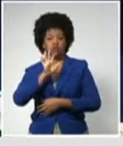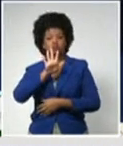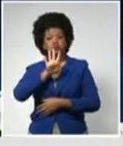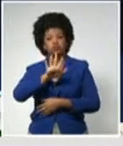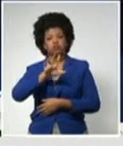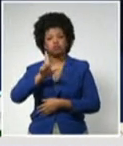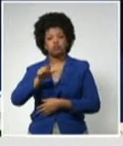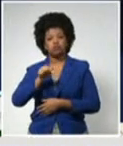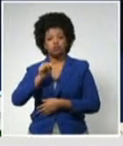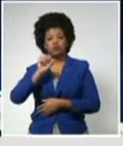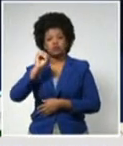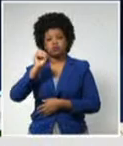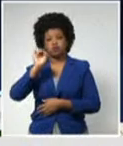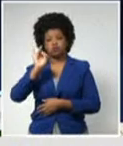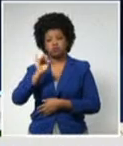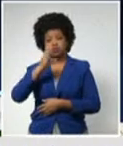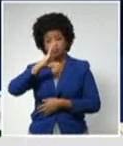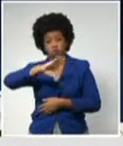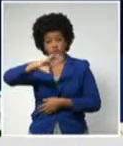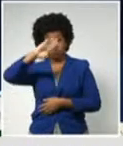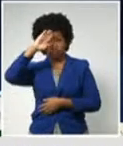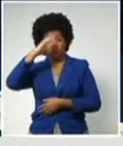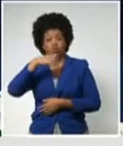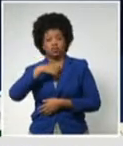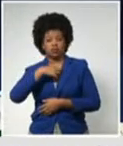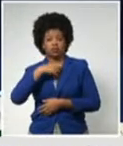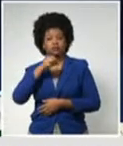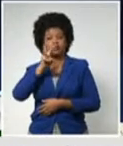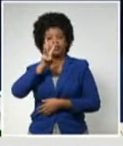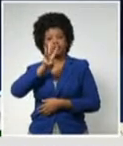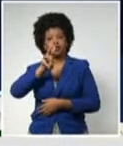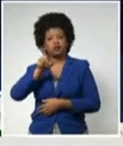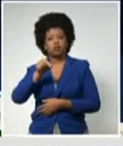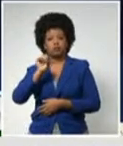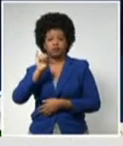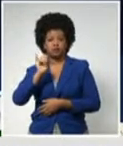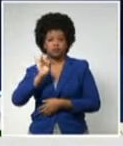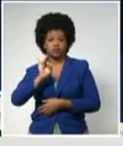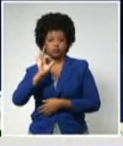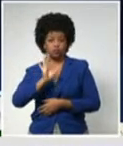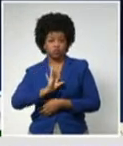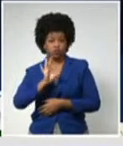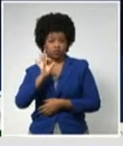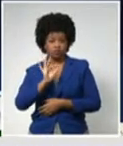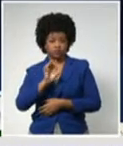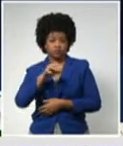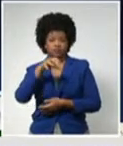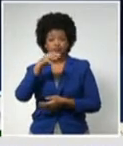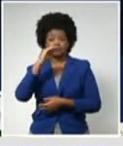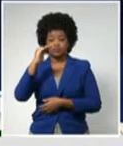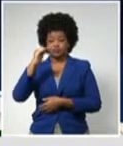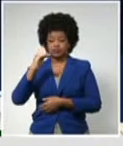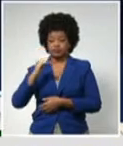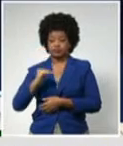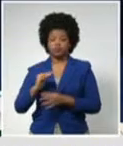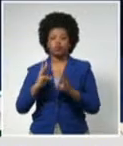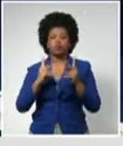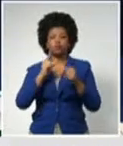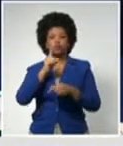5,07%. Cuba con 3,67, pues está en el lugar número 18,